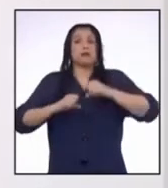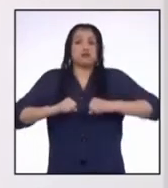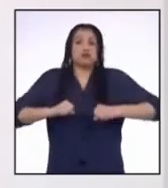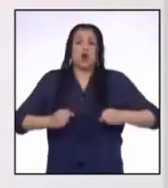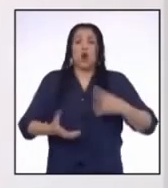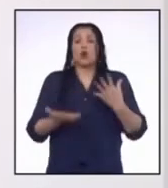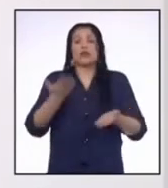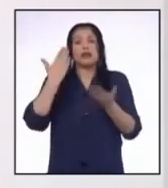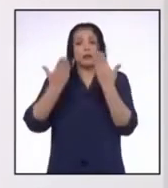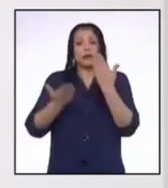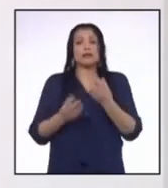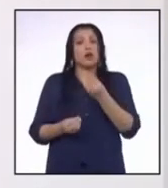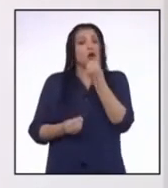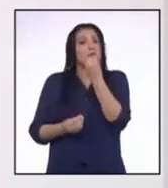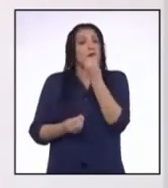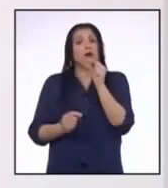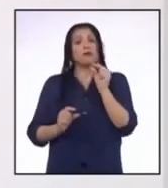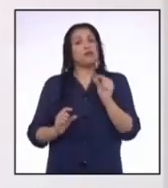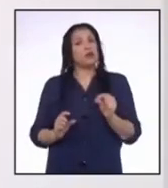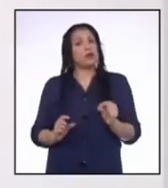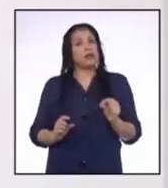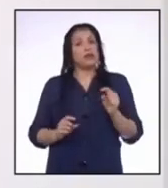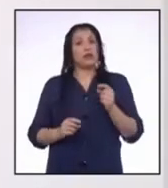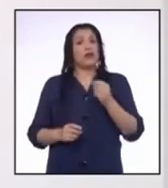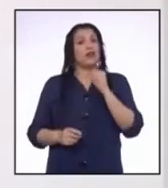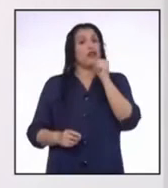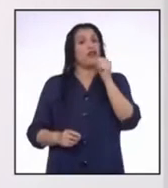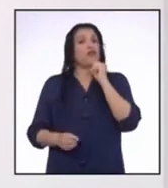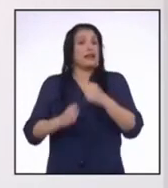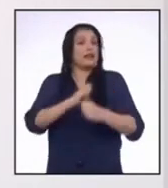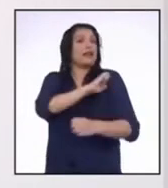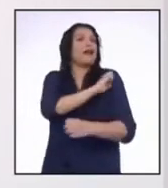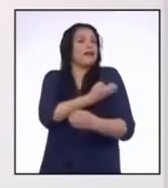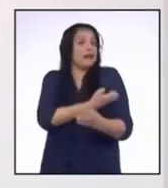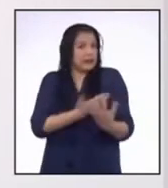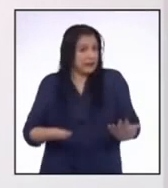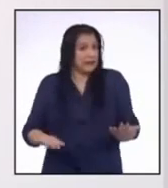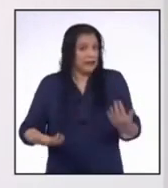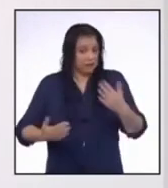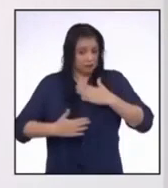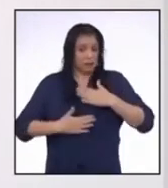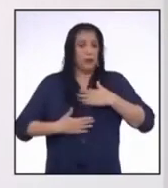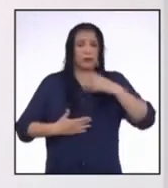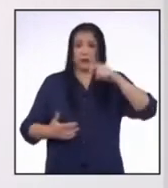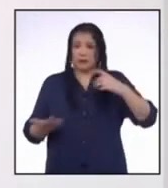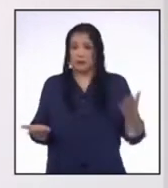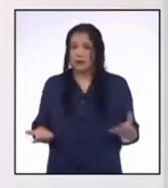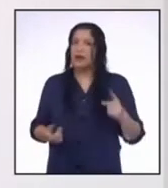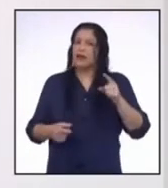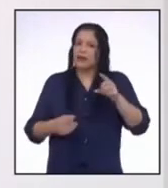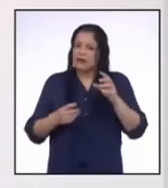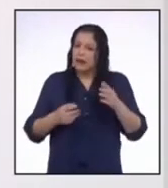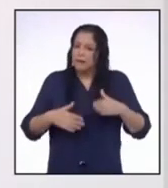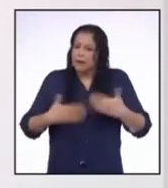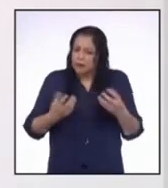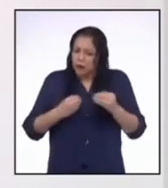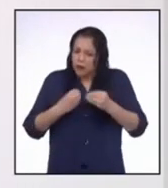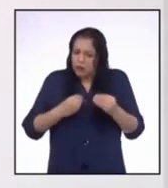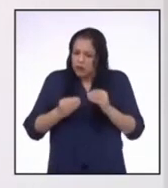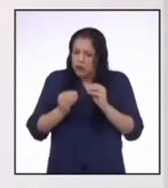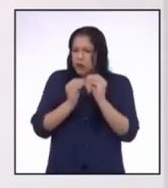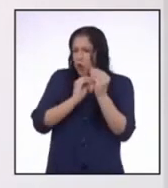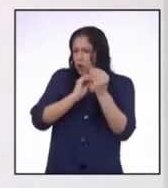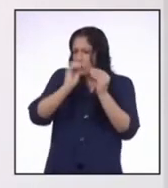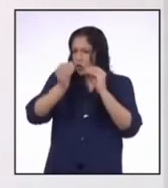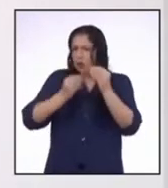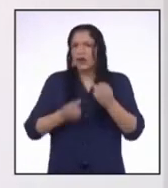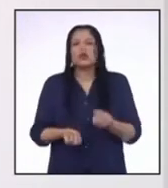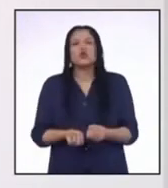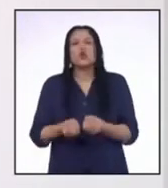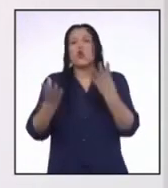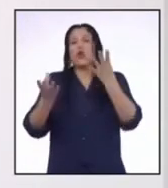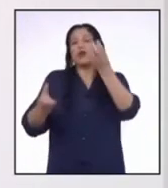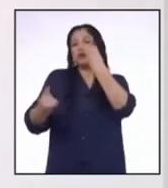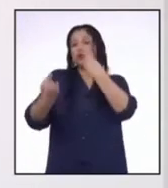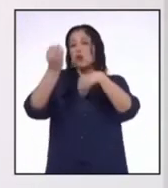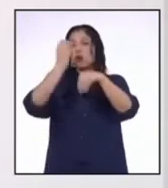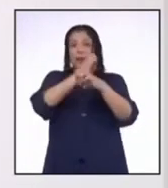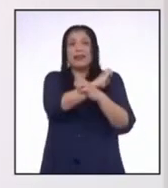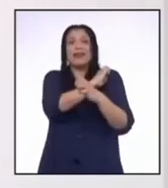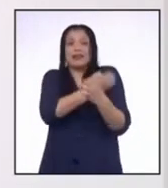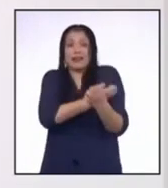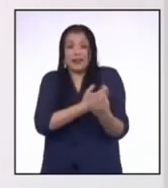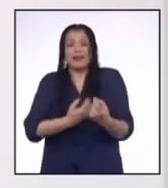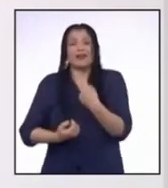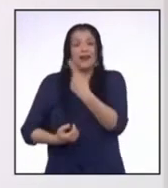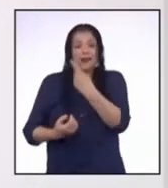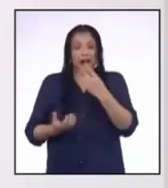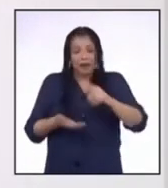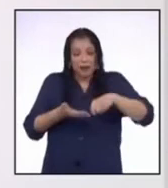nos quedamos por debajo de la energía que necesitamos. De esta forma podemos ir regulando la cantidad de calorías que deben contener las